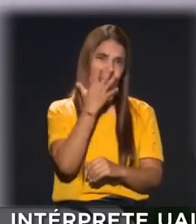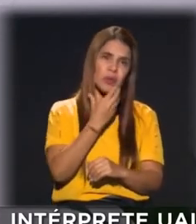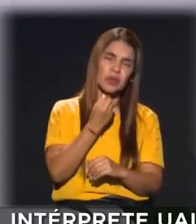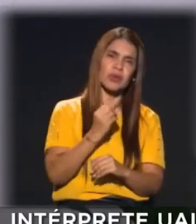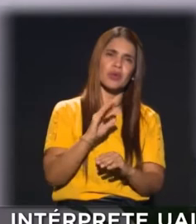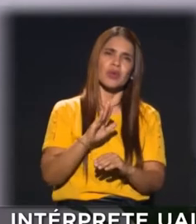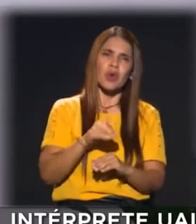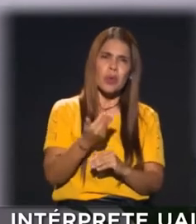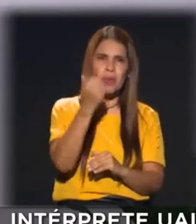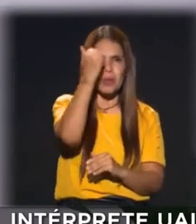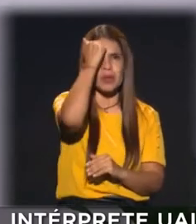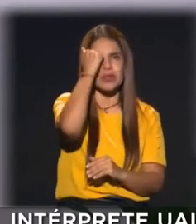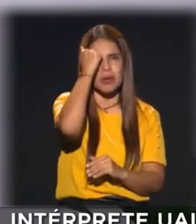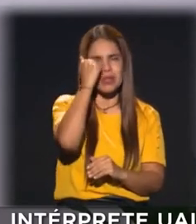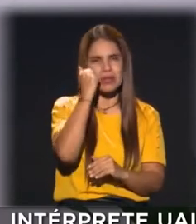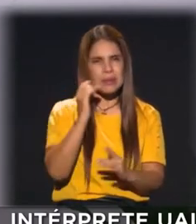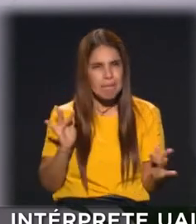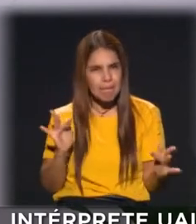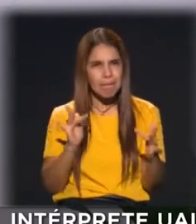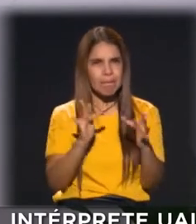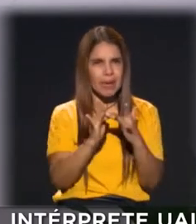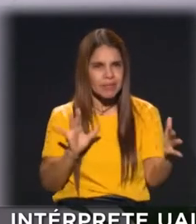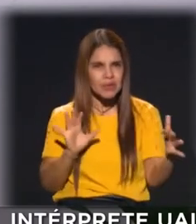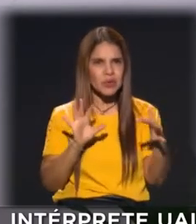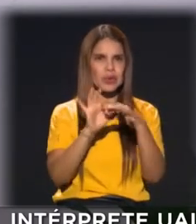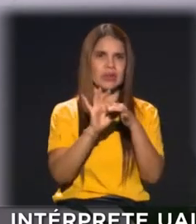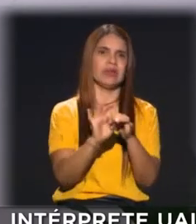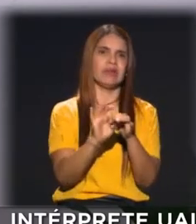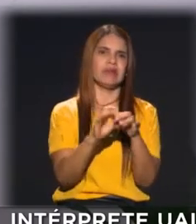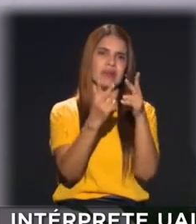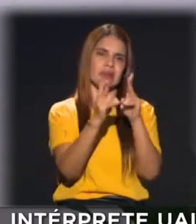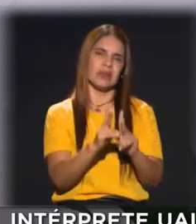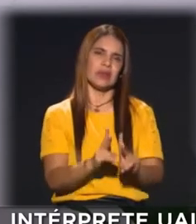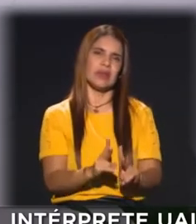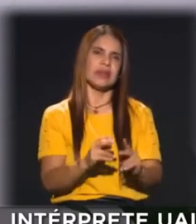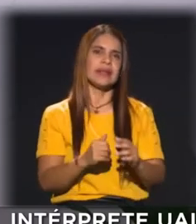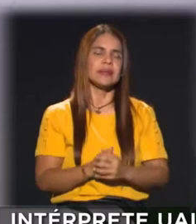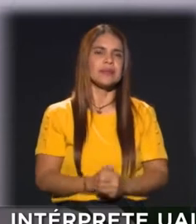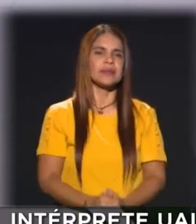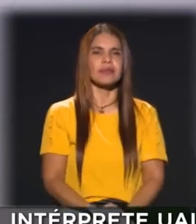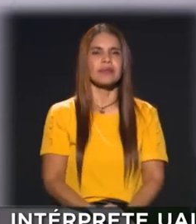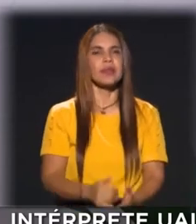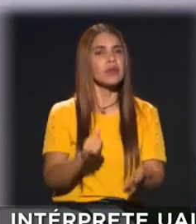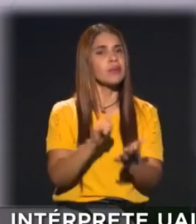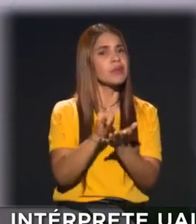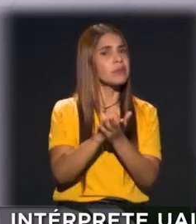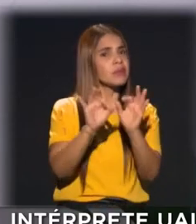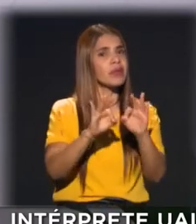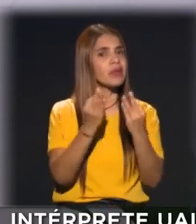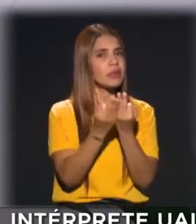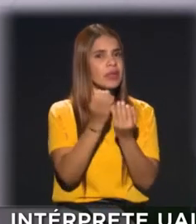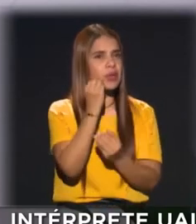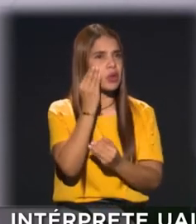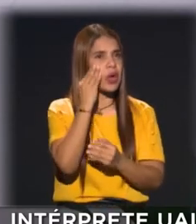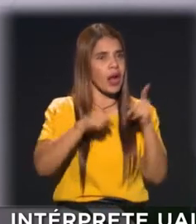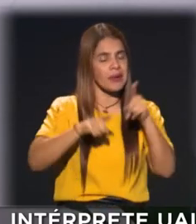cómo muchos profesores sí logran rescatar esas recomendaciones que usted nos da, y lo mismo pasa en el hogar. Yo creo que hoy ya, en